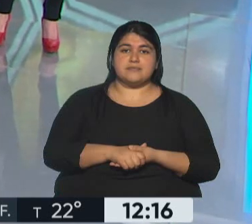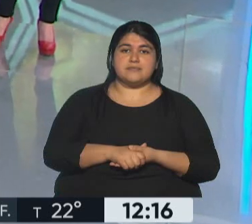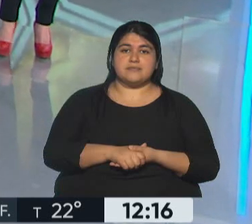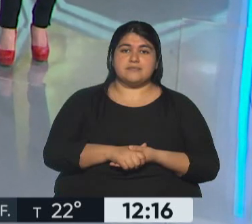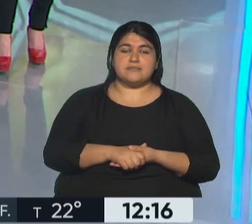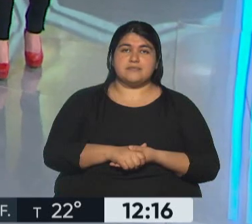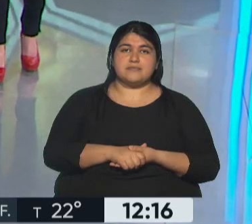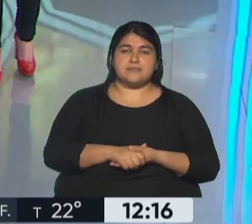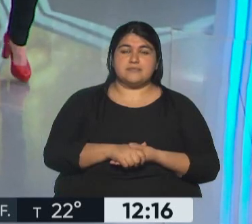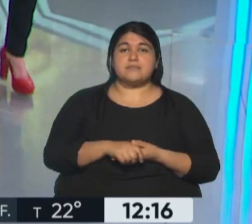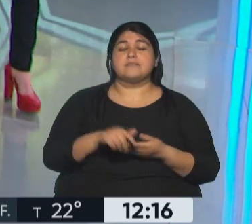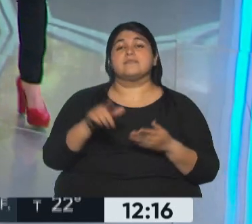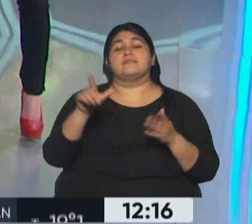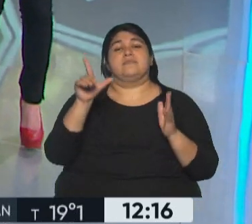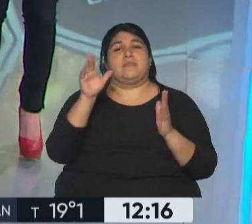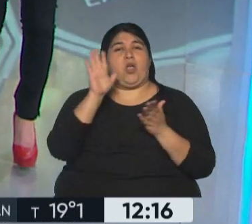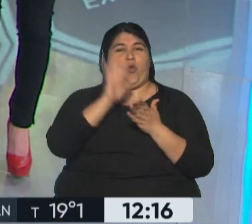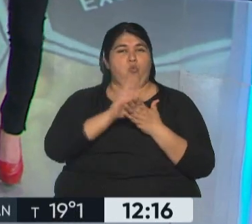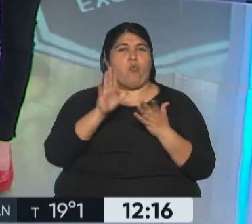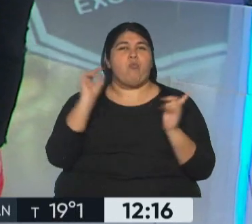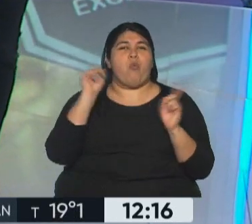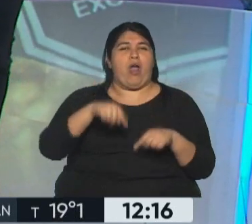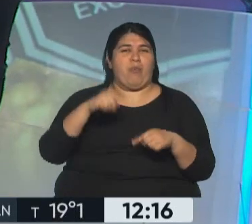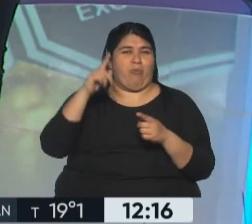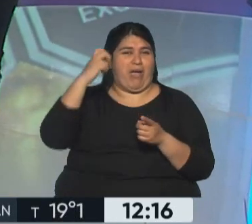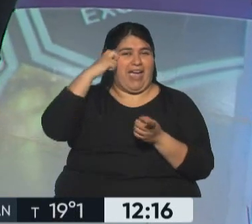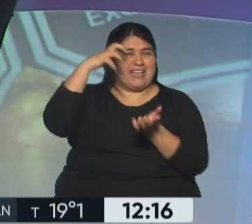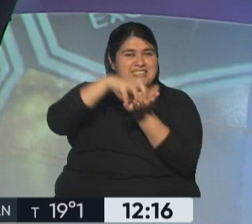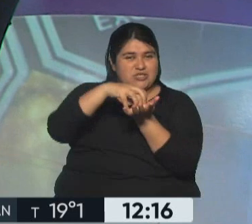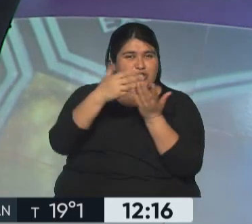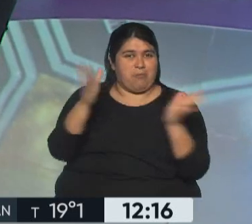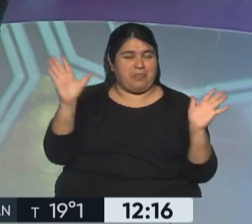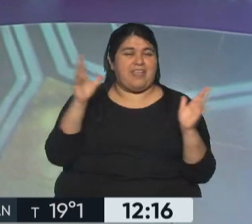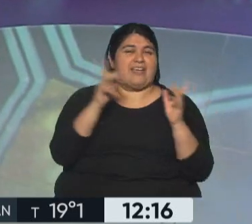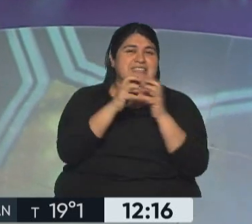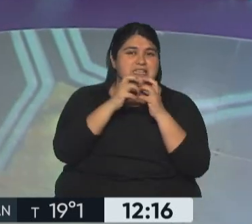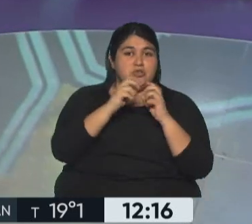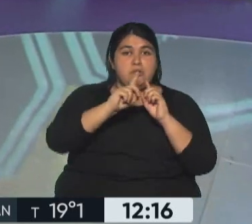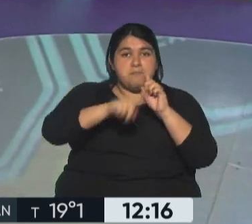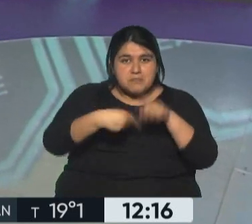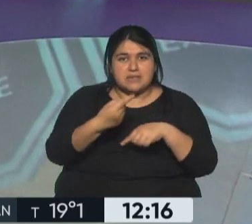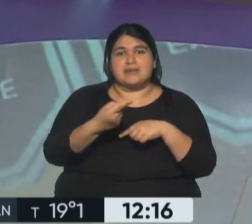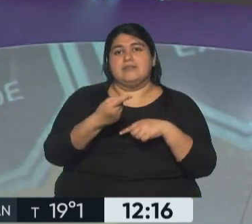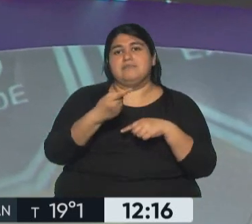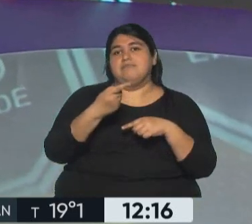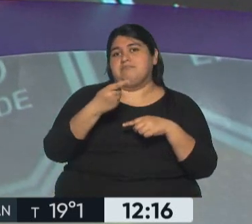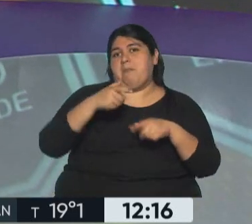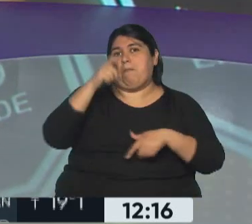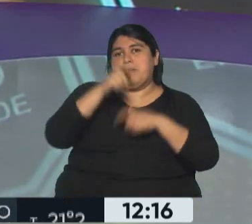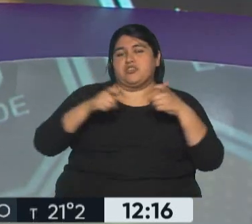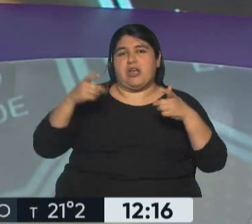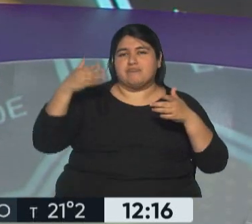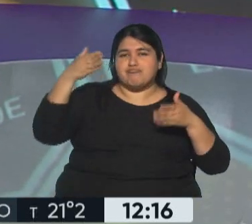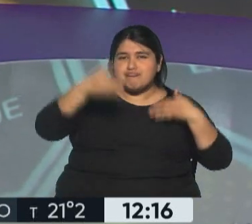la nueva normalidad en el congreso nacional y la sesión en la cámara de diputados- va a ser mañana con los diputados obviamente ex